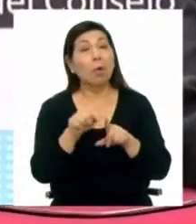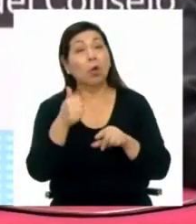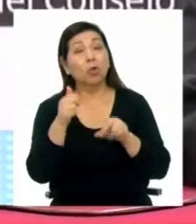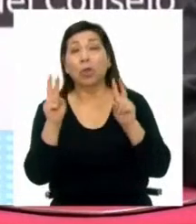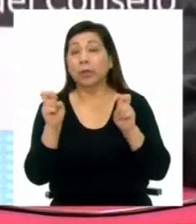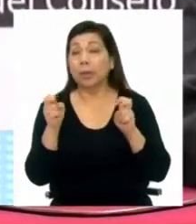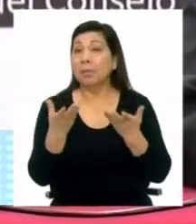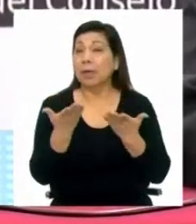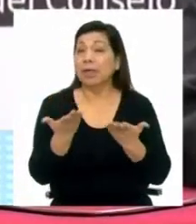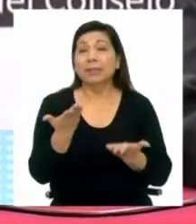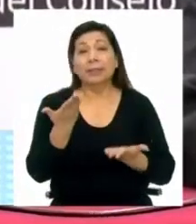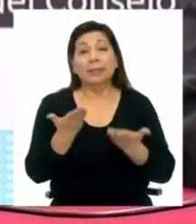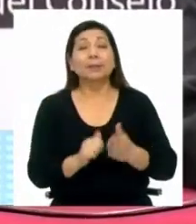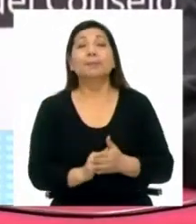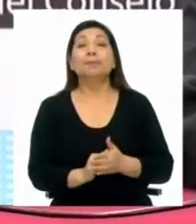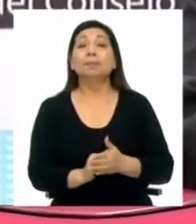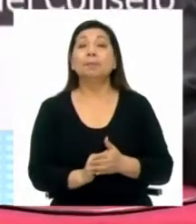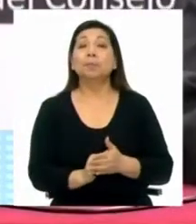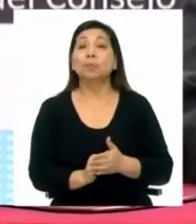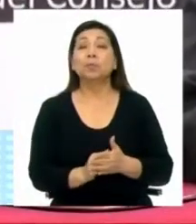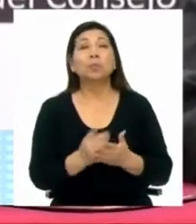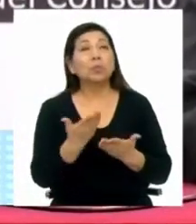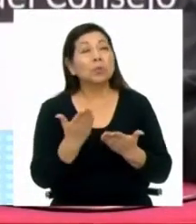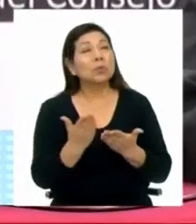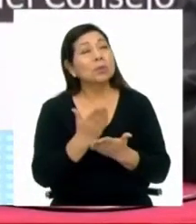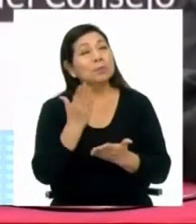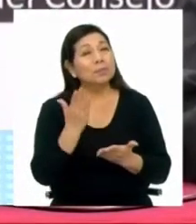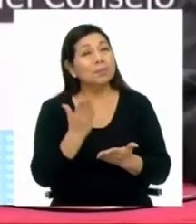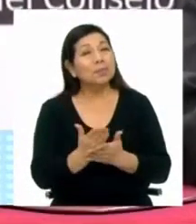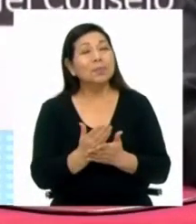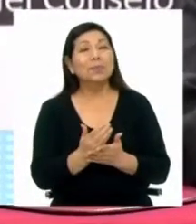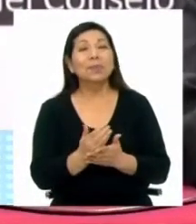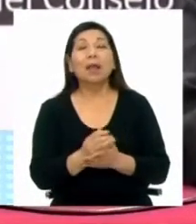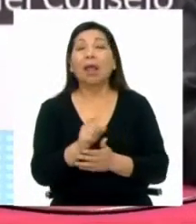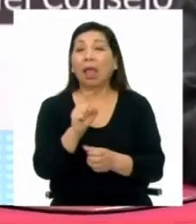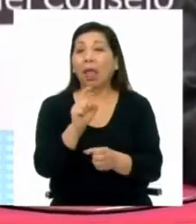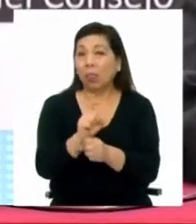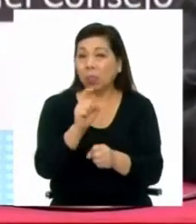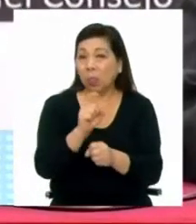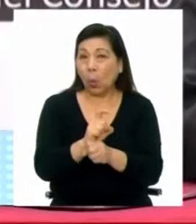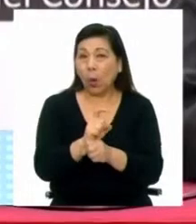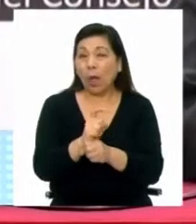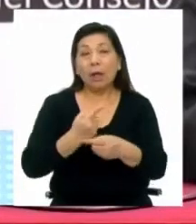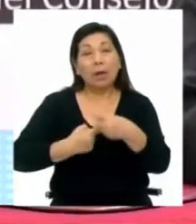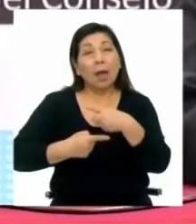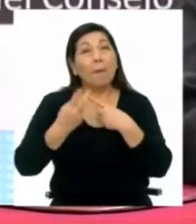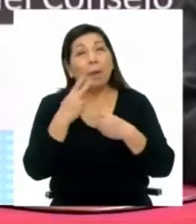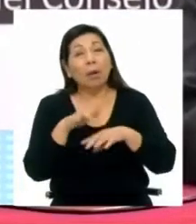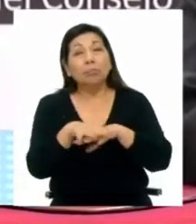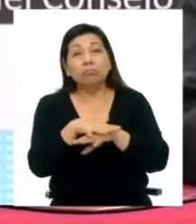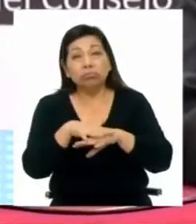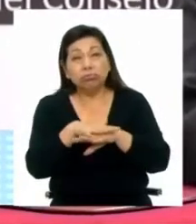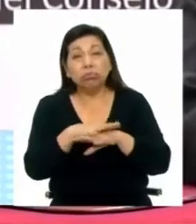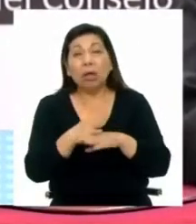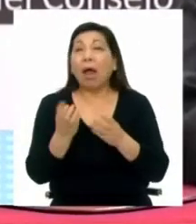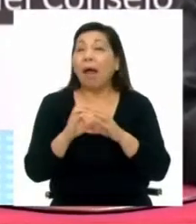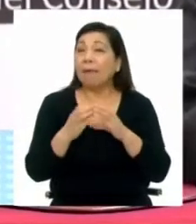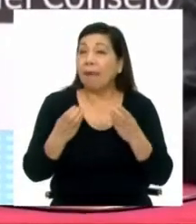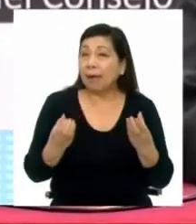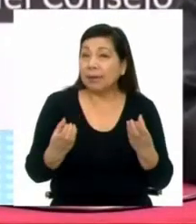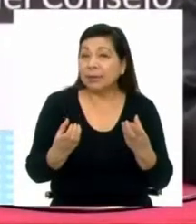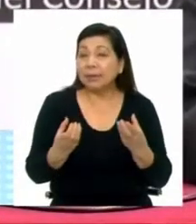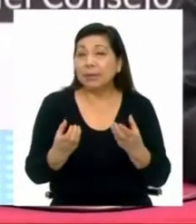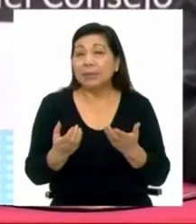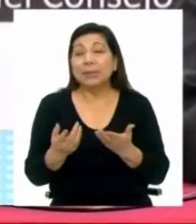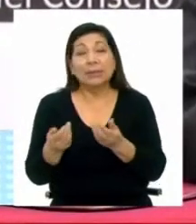abordado temas referentes al asunto de la educación y el retorno a clases. El día de hoy se